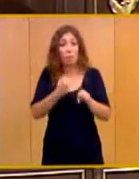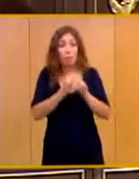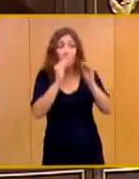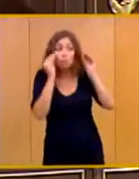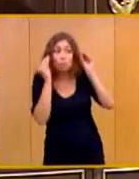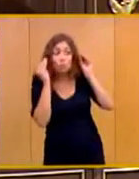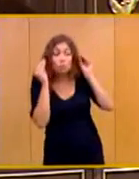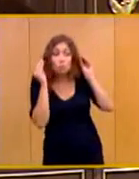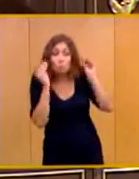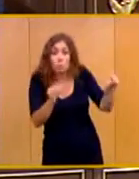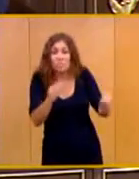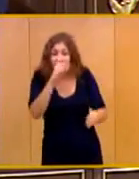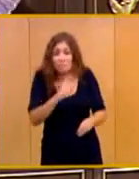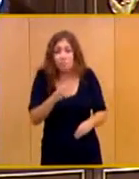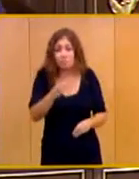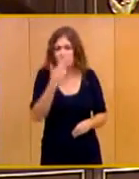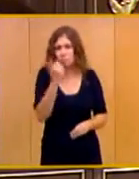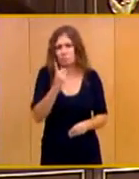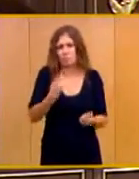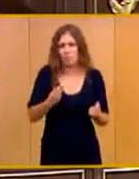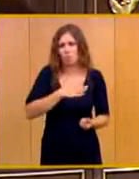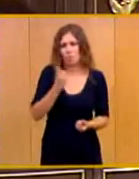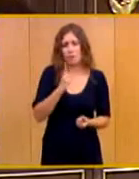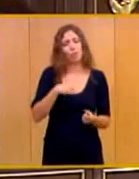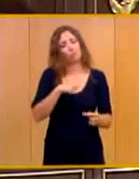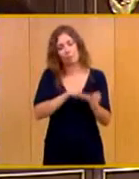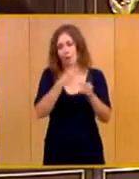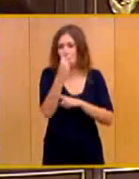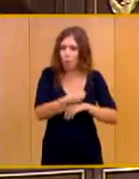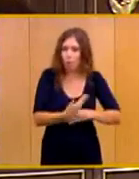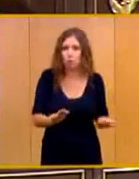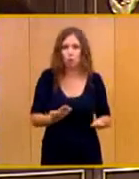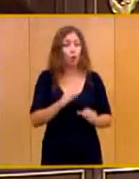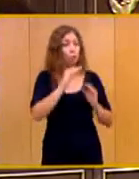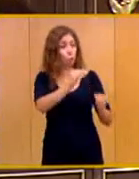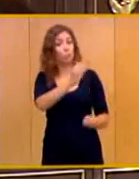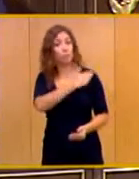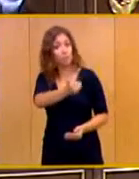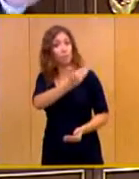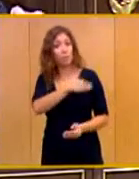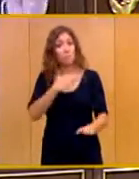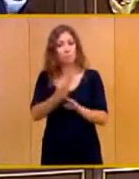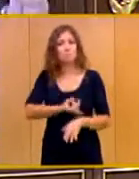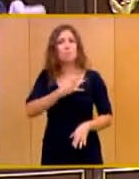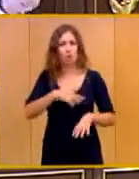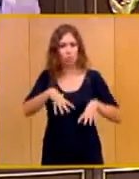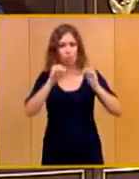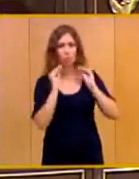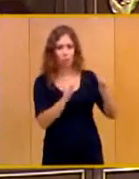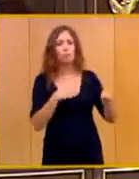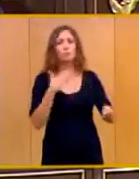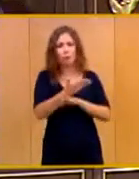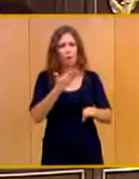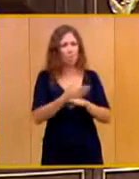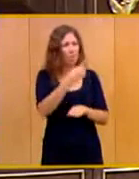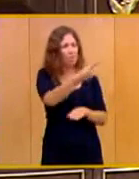tuvo intención de negociar? ¿Acaso he dejado de acudir a alguna de sus convocatorias en Moncloa? Ahórrese el esfuerzo,